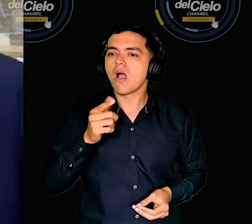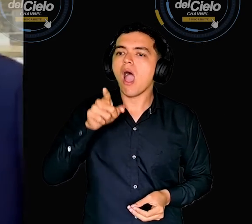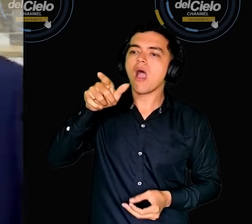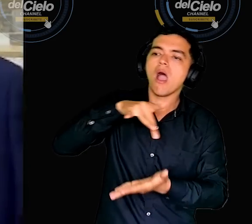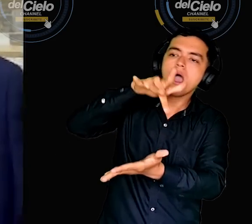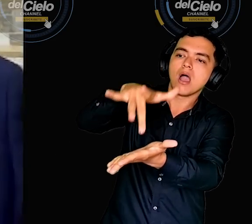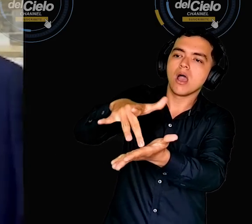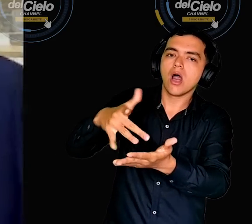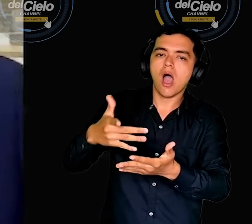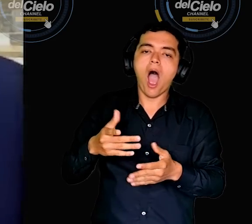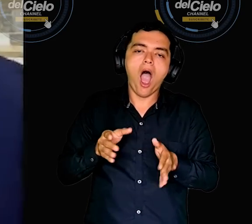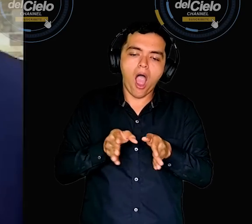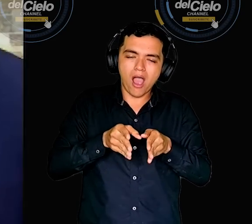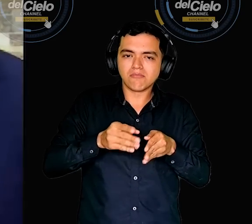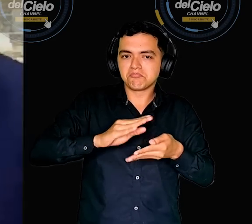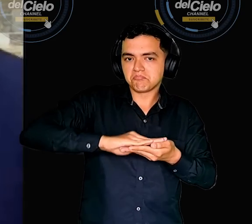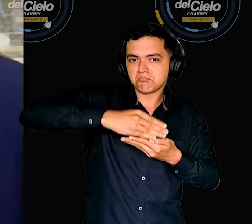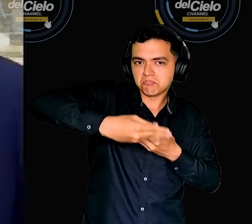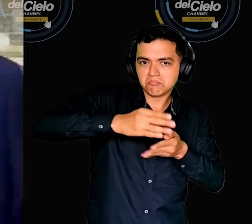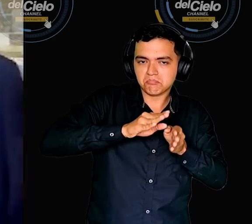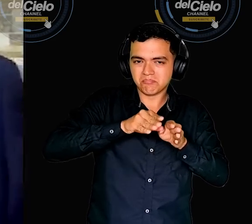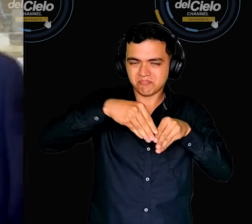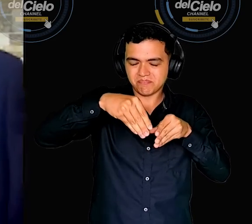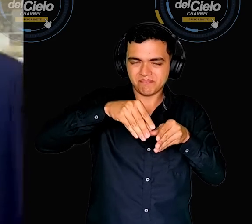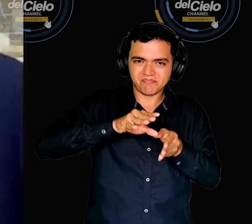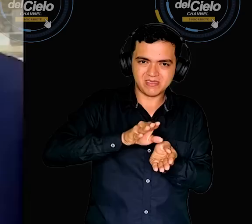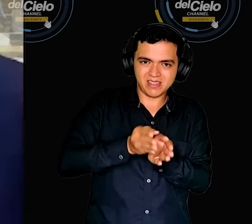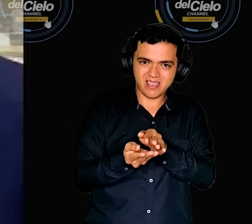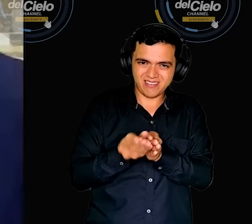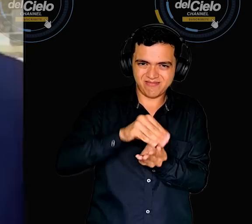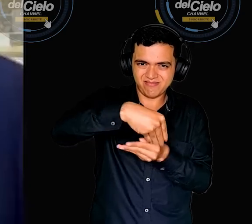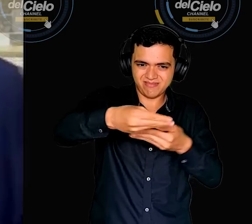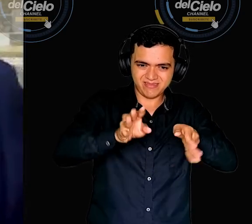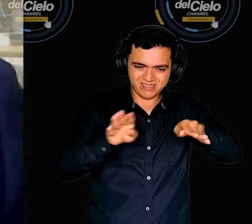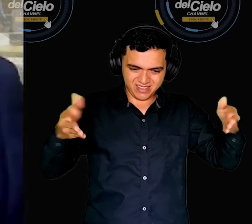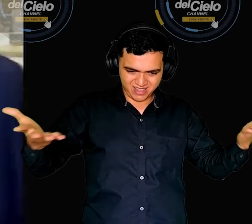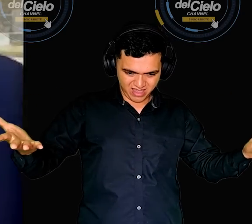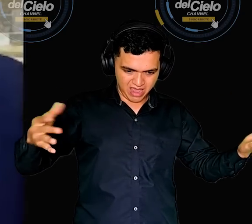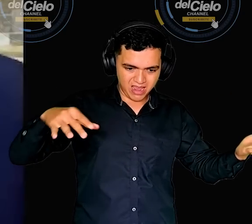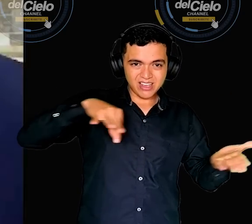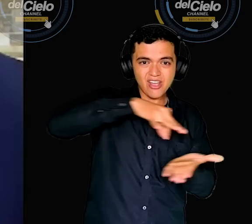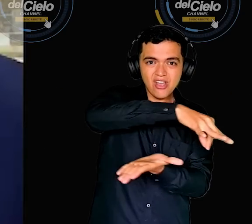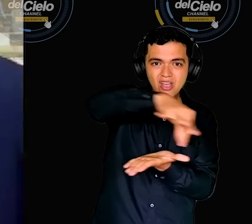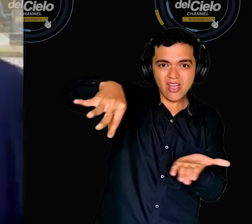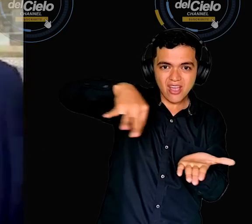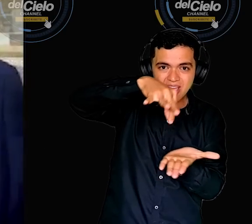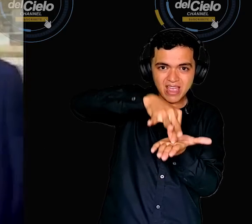yo diría que un proyecto. Si de hogares que permanecen,